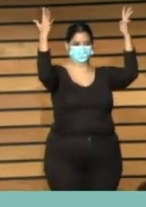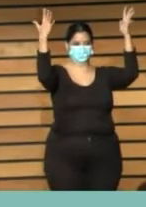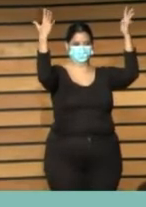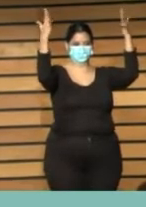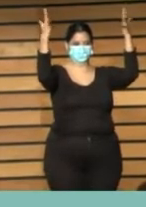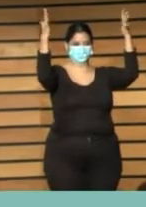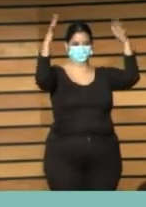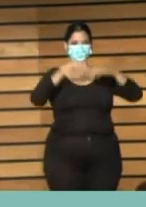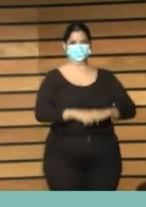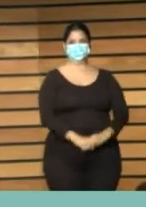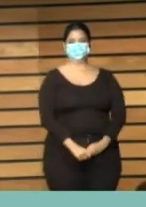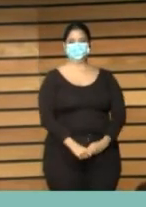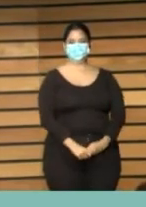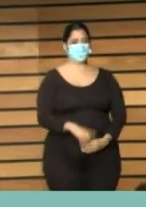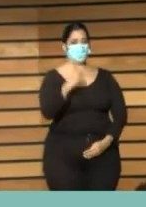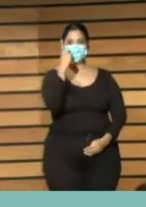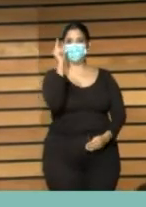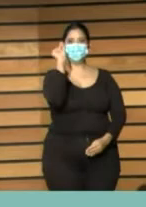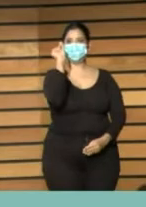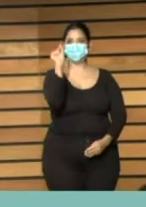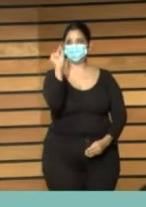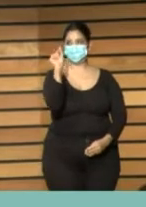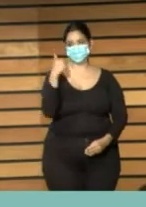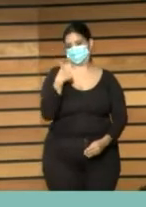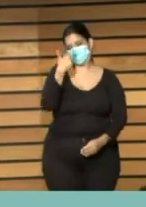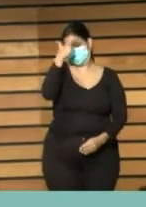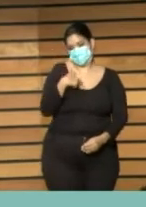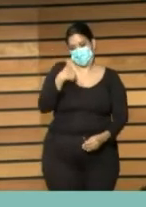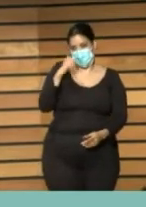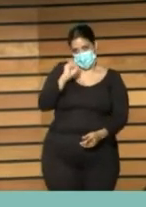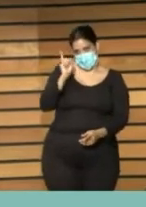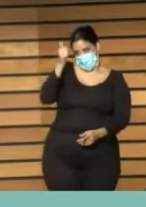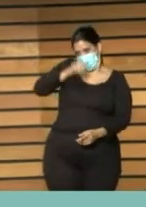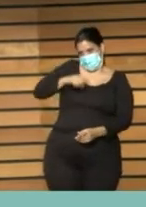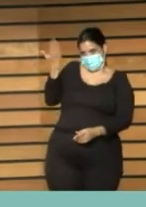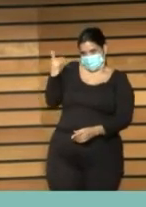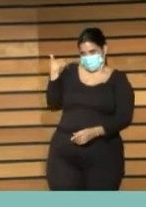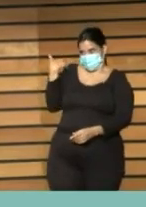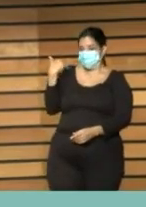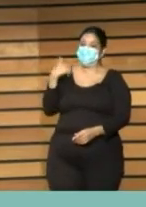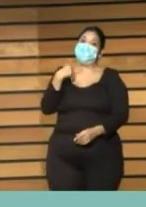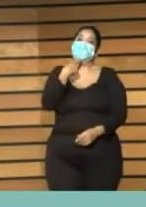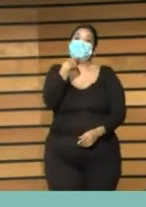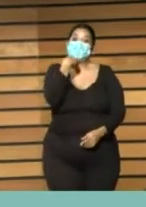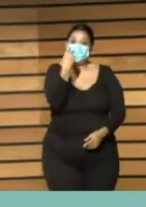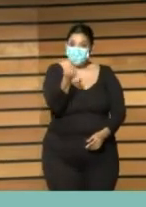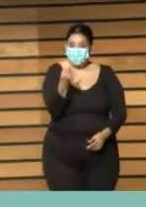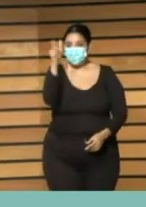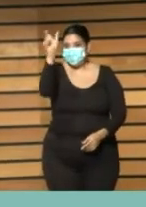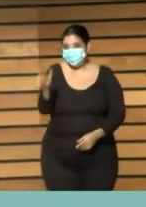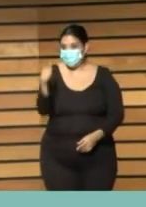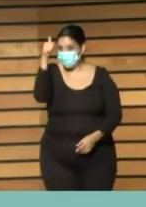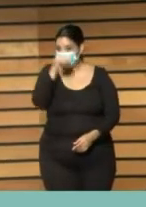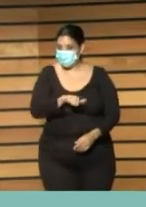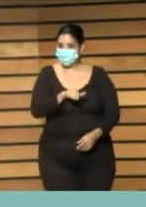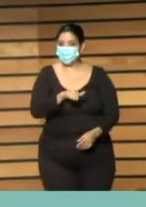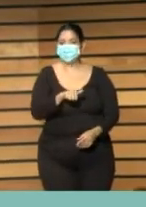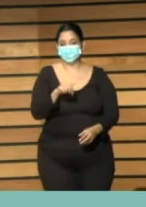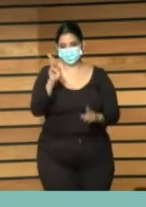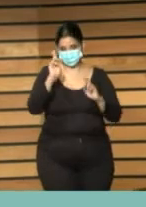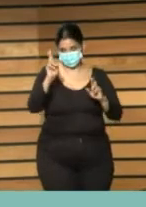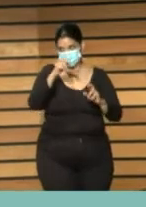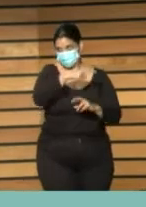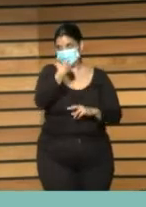Bueno, mejor así. Es un segundo, está claro que no soy Jorge. Pero deciros que Jorge, y esto es un mensaje de esperanza y de